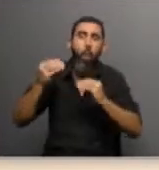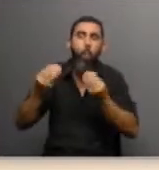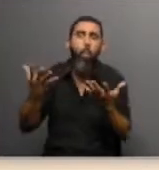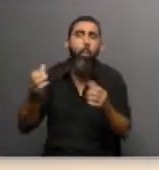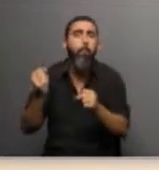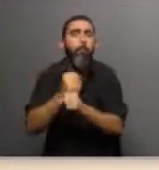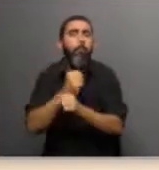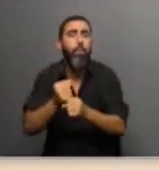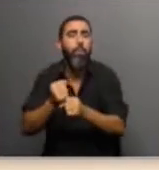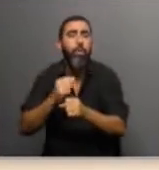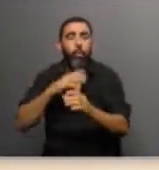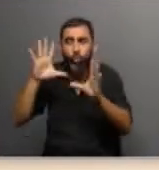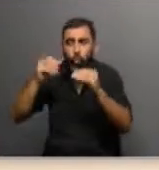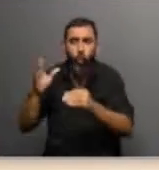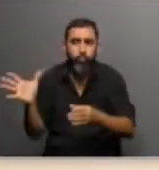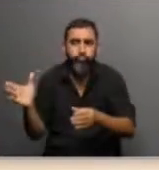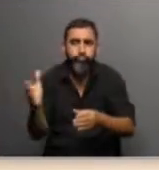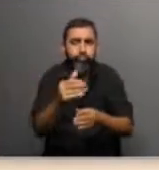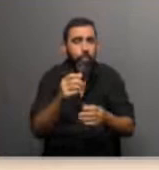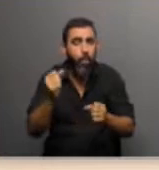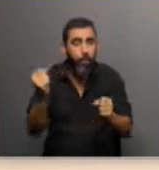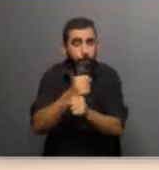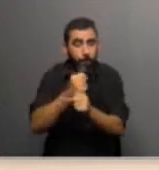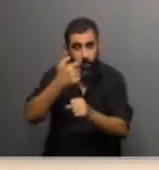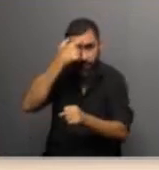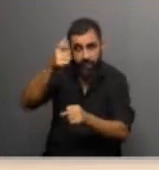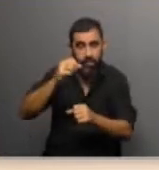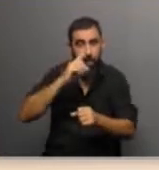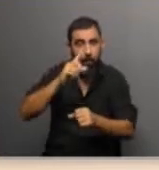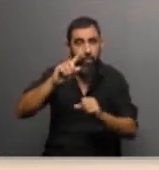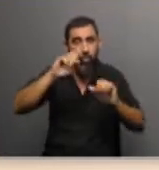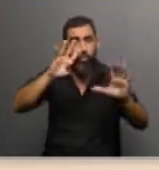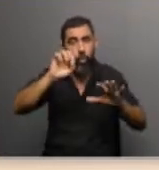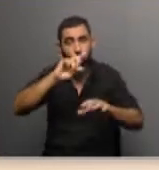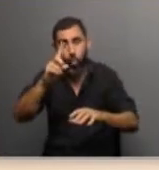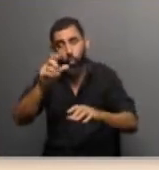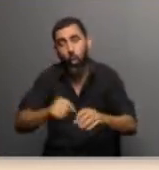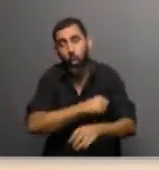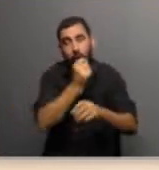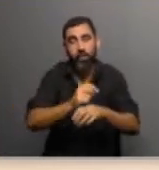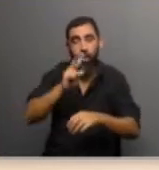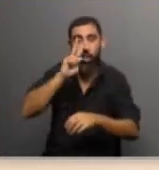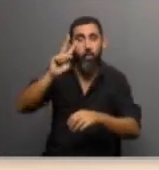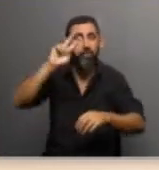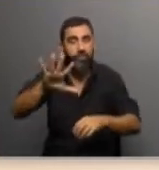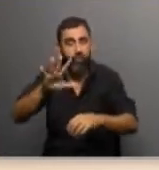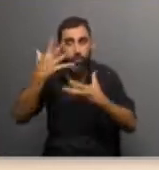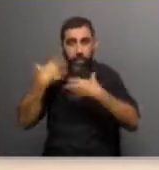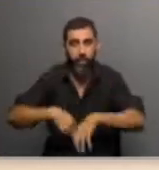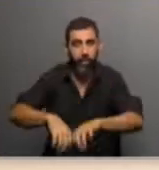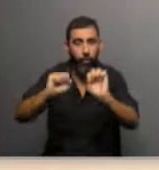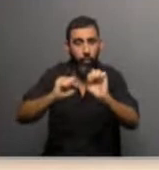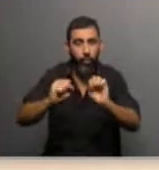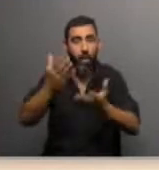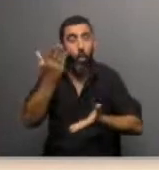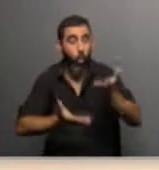premios Nobel y tomó todos los premios Nobel vinculados a la ciencia desde 1901 hasta 2005 y encontró que los